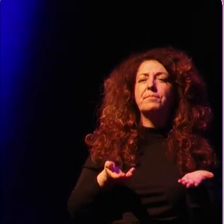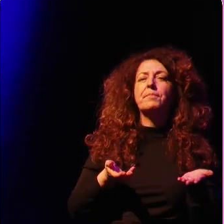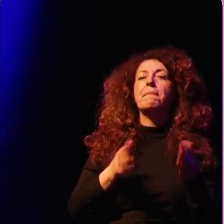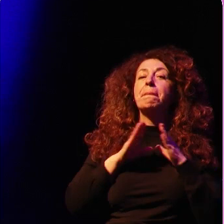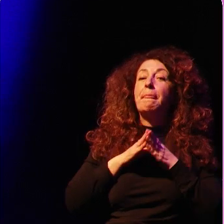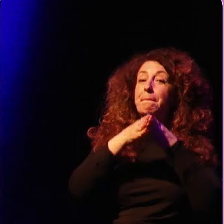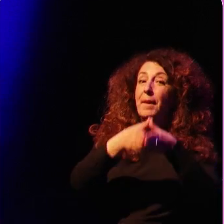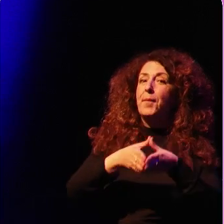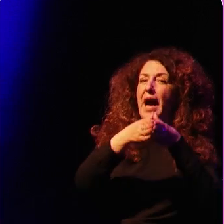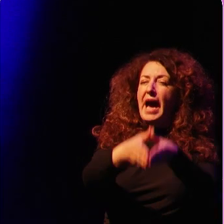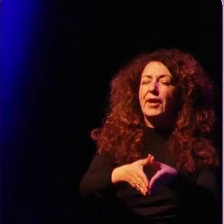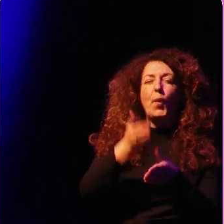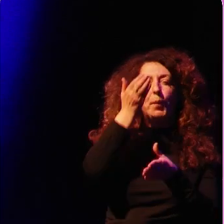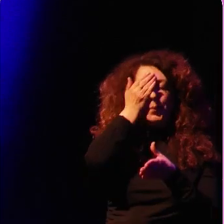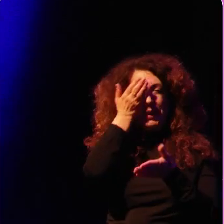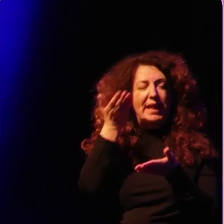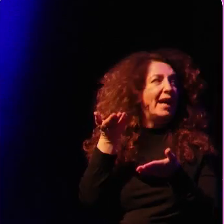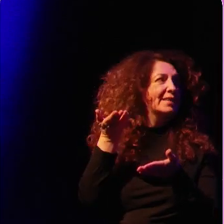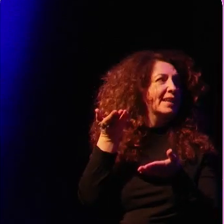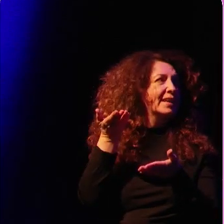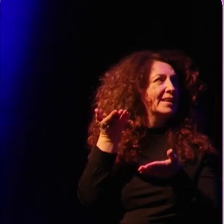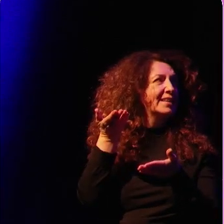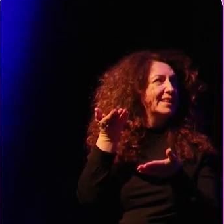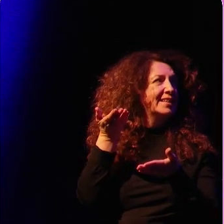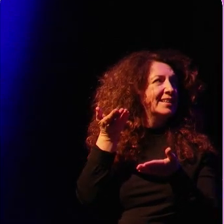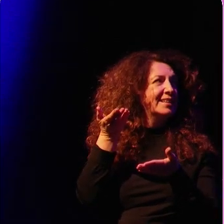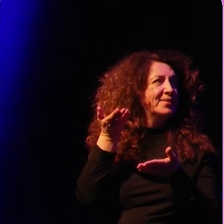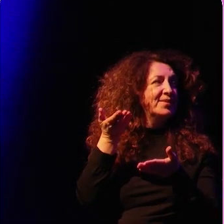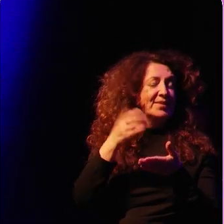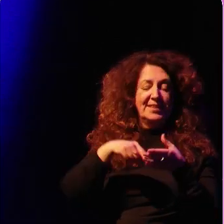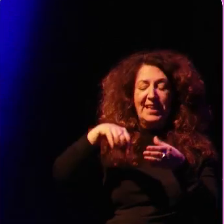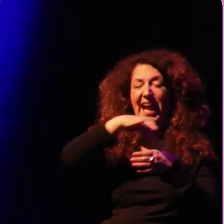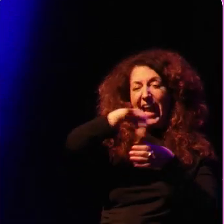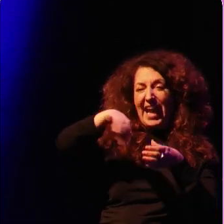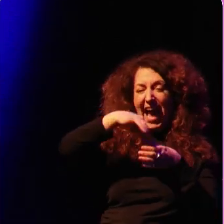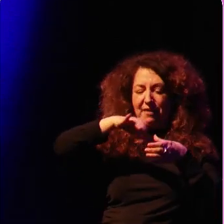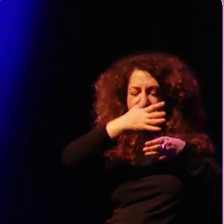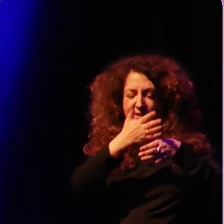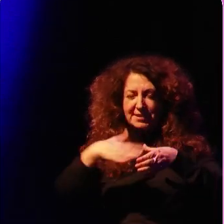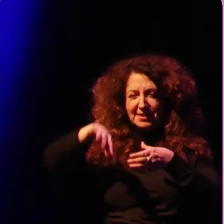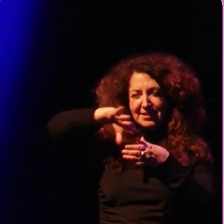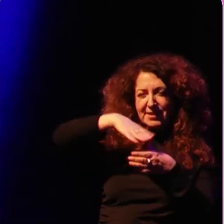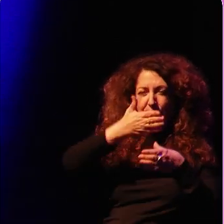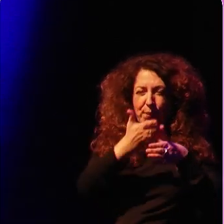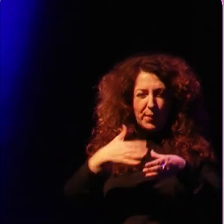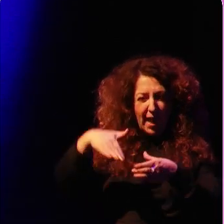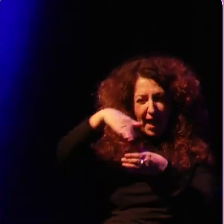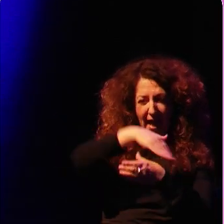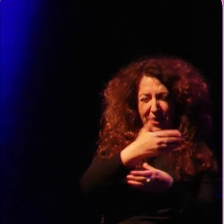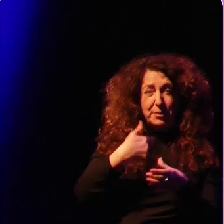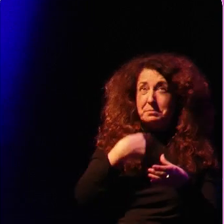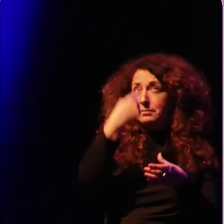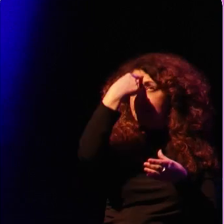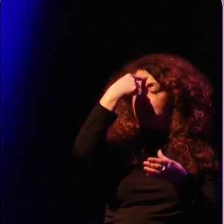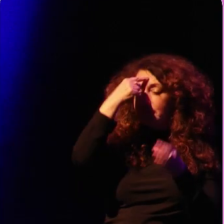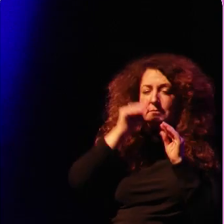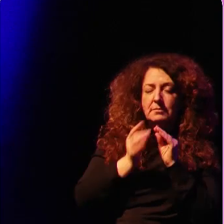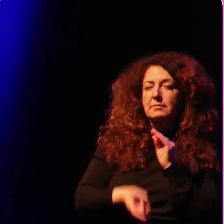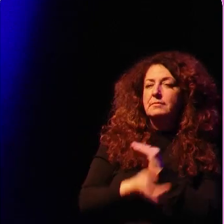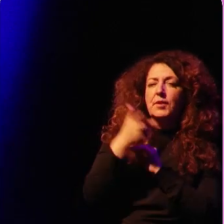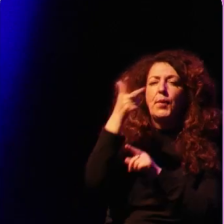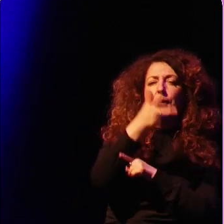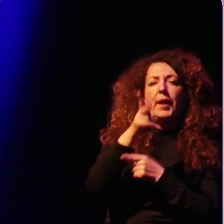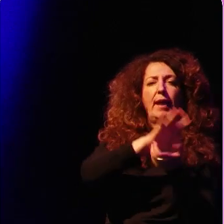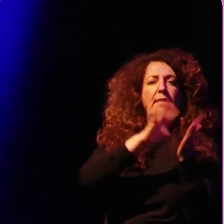Los barcos piratas nadando en una taza de café. Lo que se te ocurra que puedas ponerle en un prompt, te lo genera como